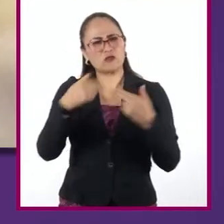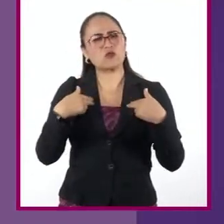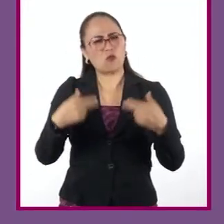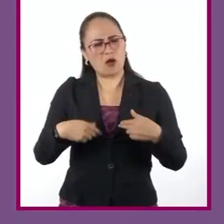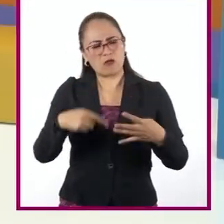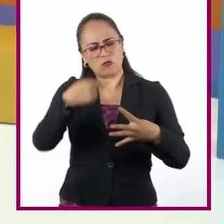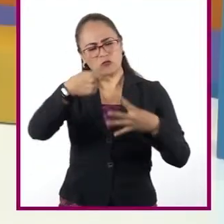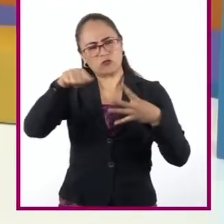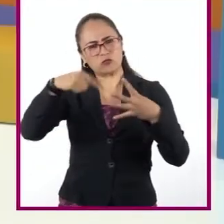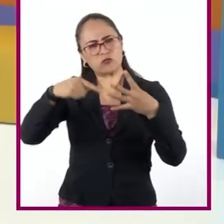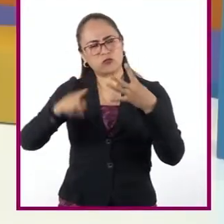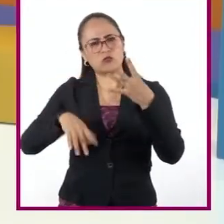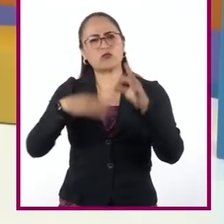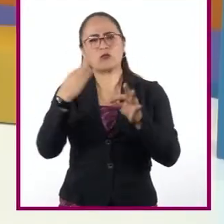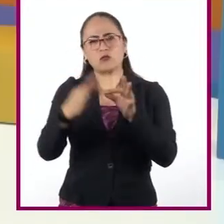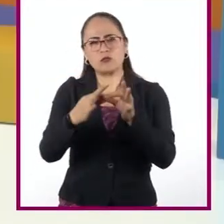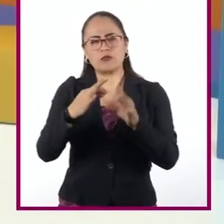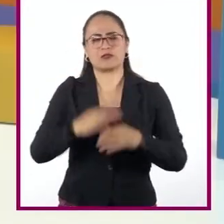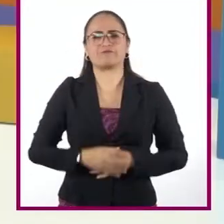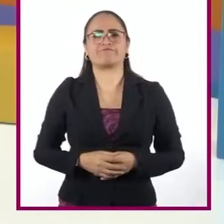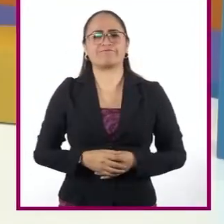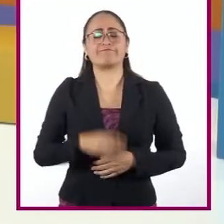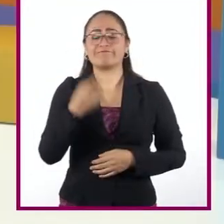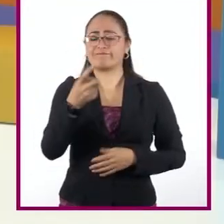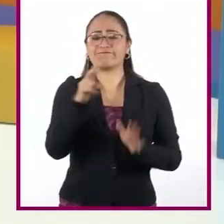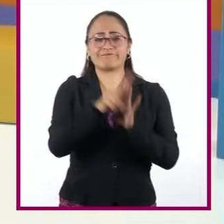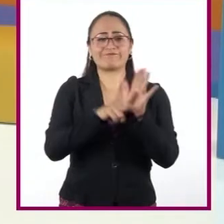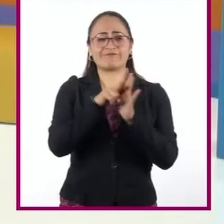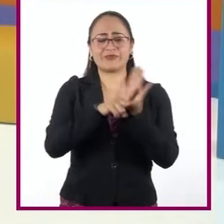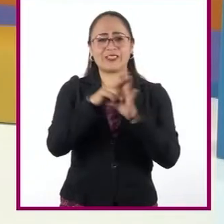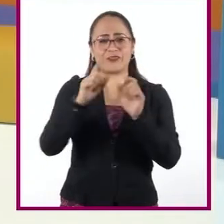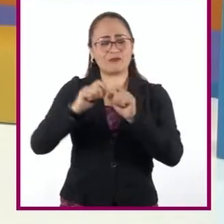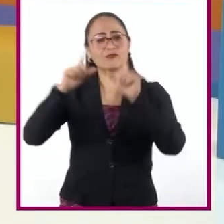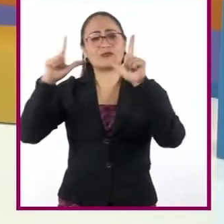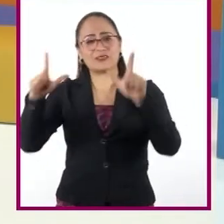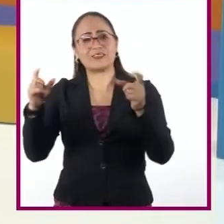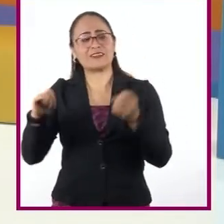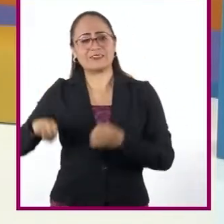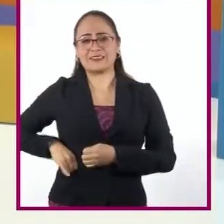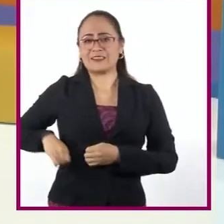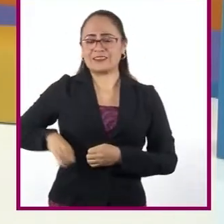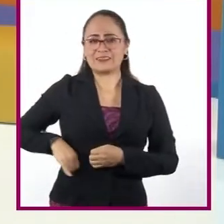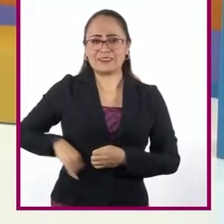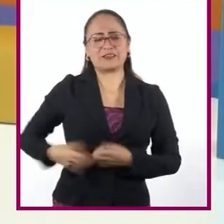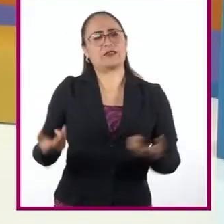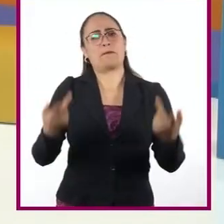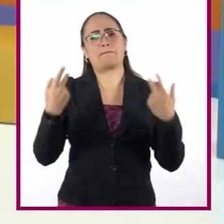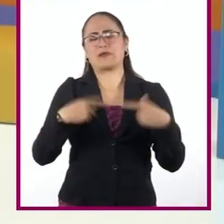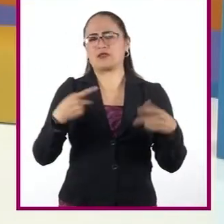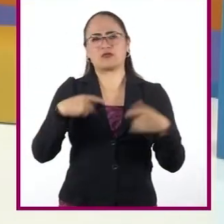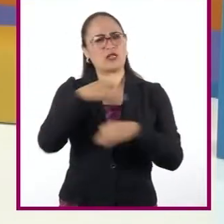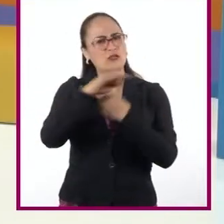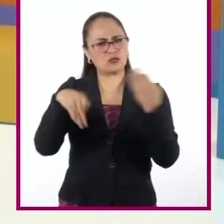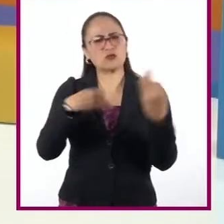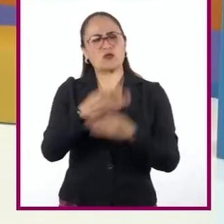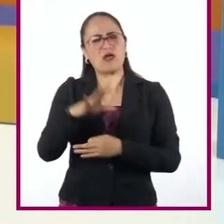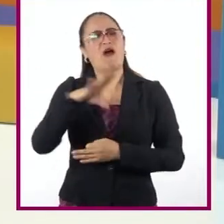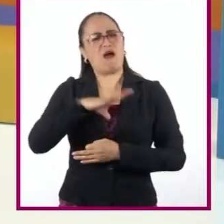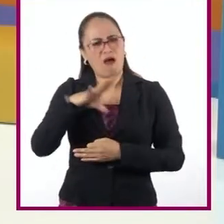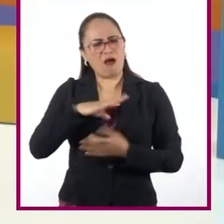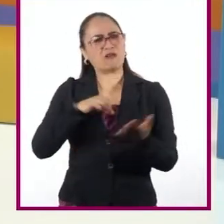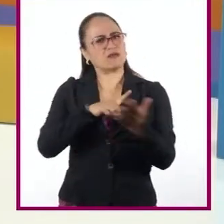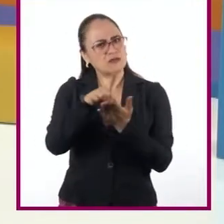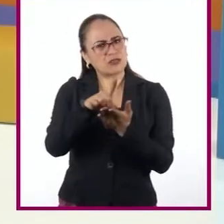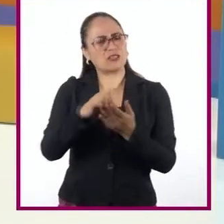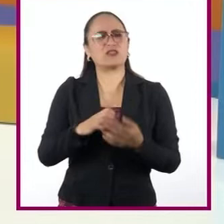humanos. Es un video muy interesante, maestro Edgar. Todas las personas tenemos derechos y debe